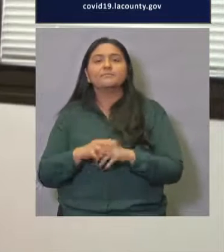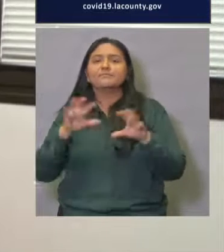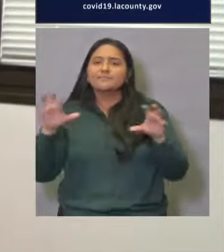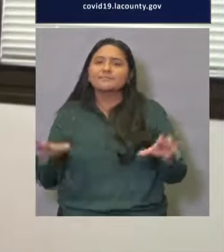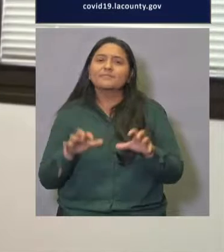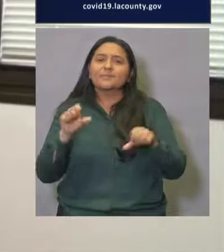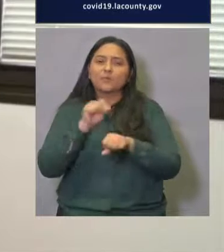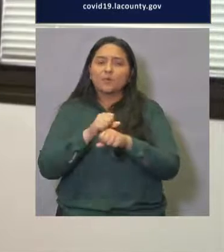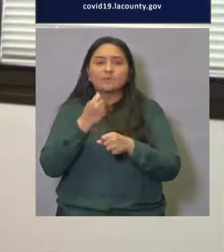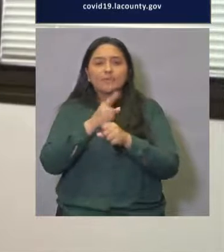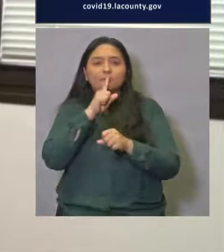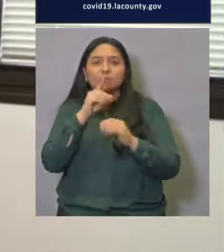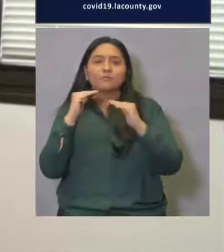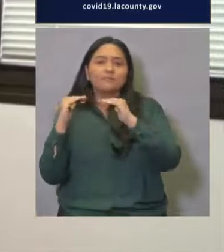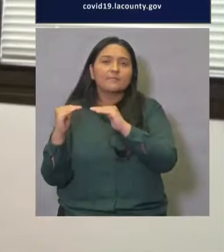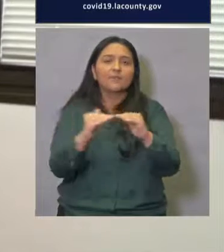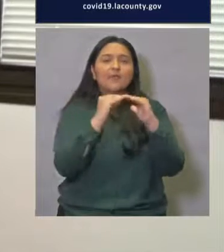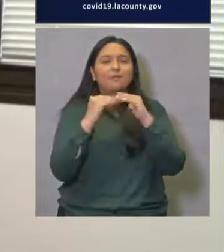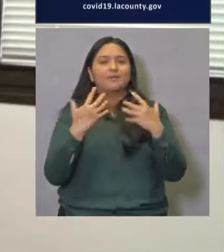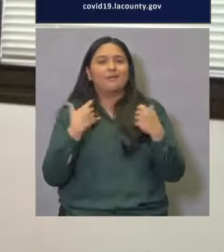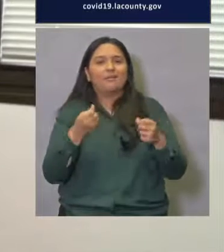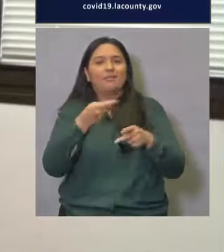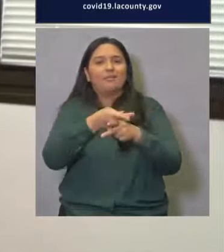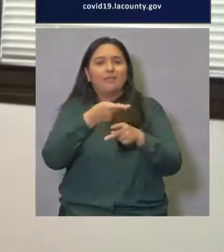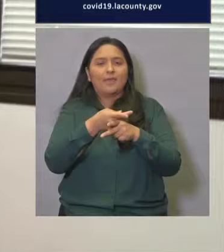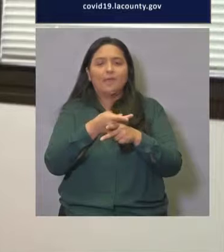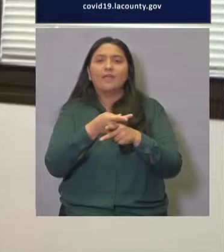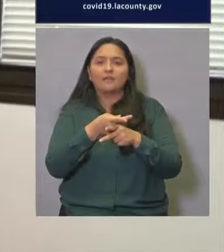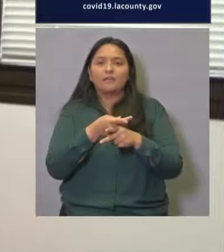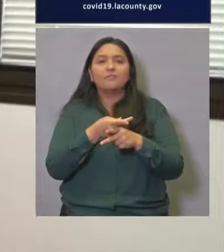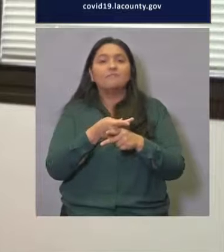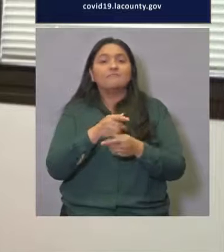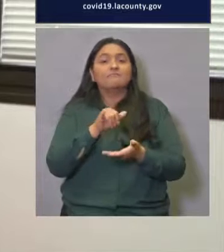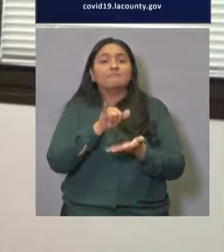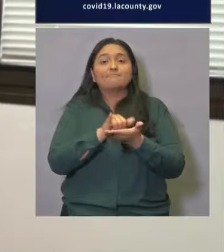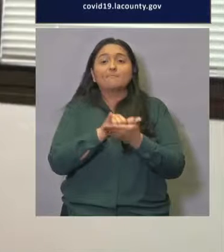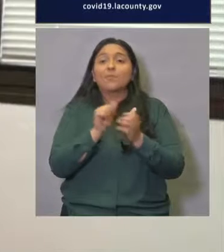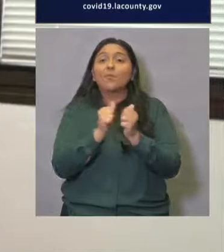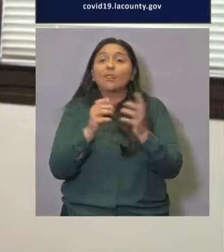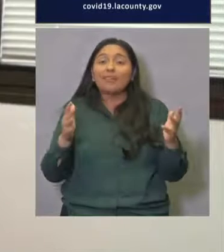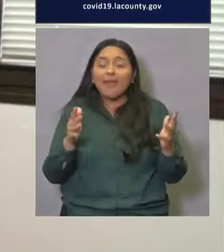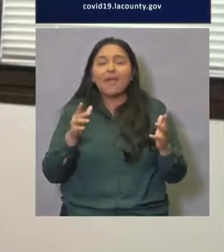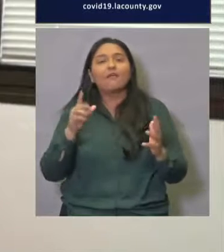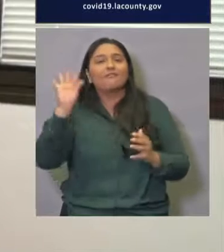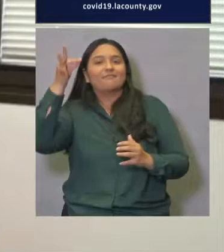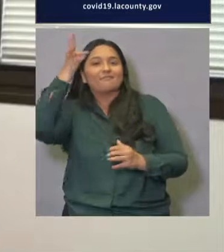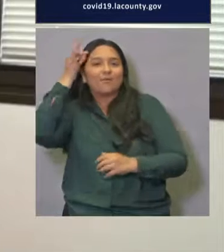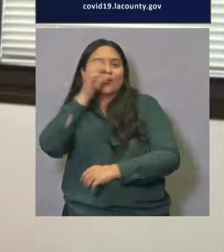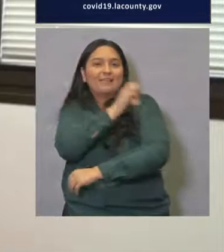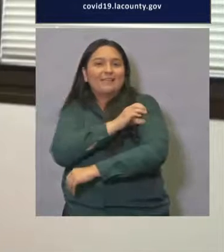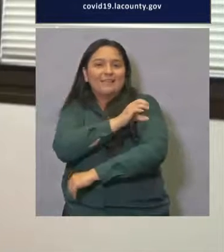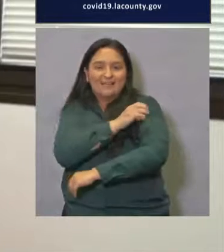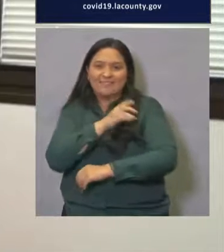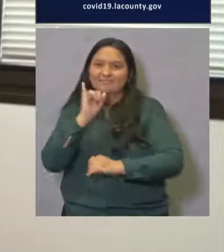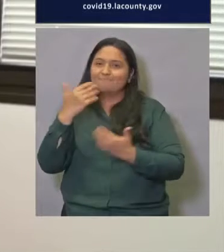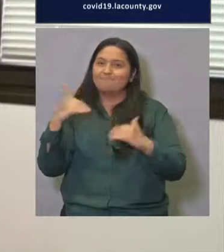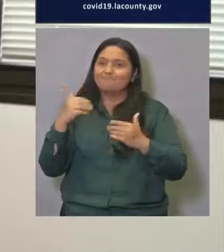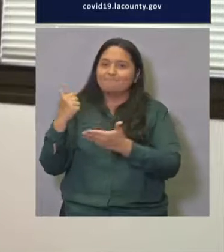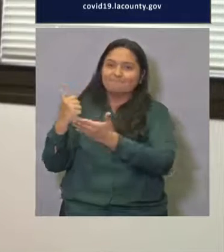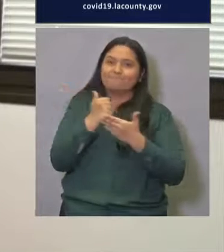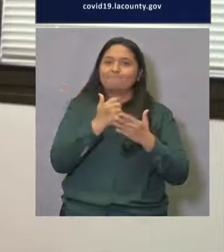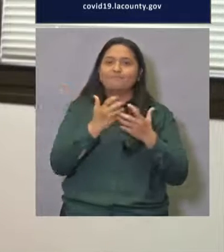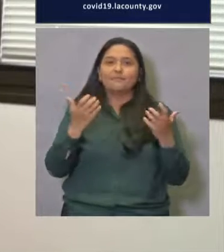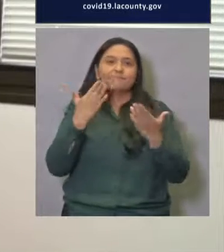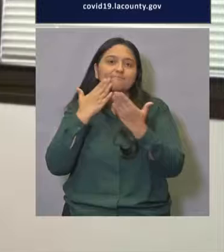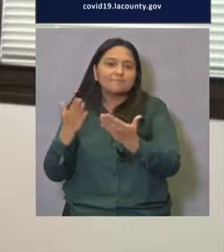de salud sea una prioridad no fueran posibles sin nuestras clínicas de salud calificadas a nivel federal. En el distrito de